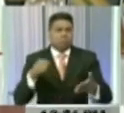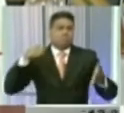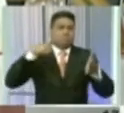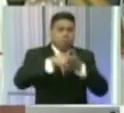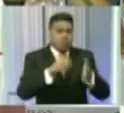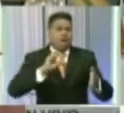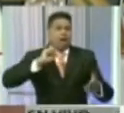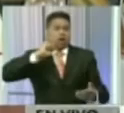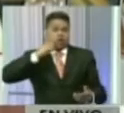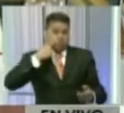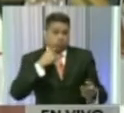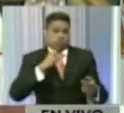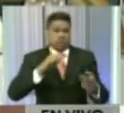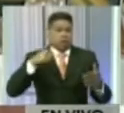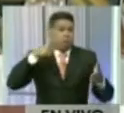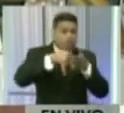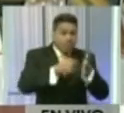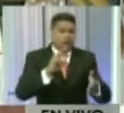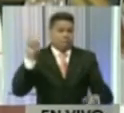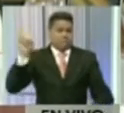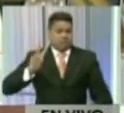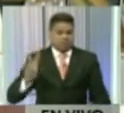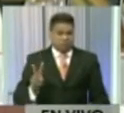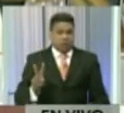Venezuela. ¿No está claro?